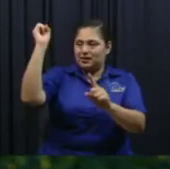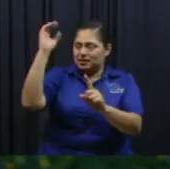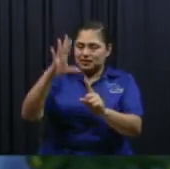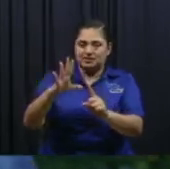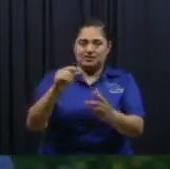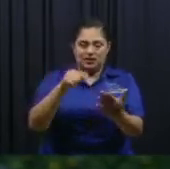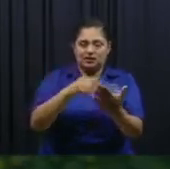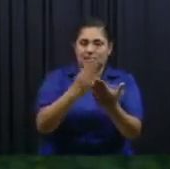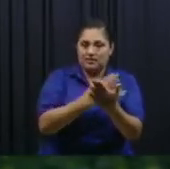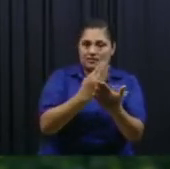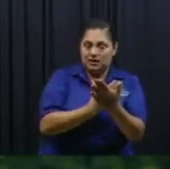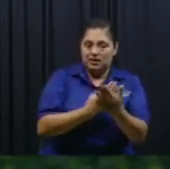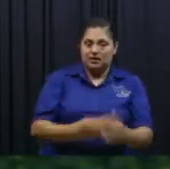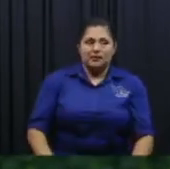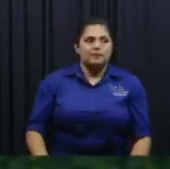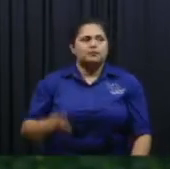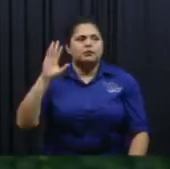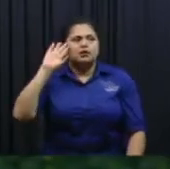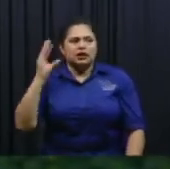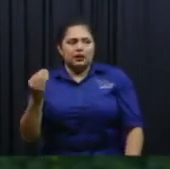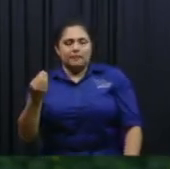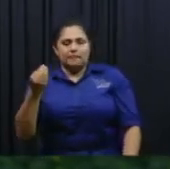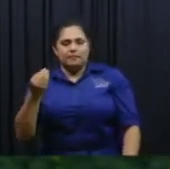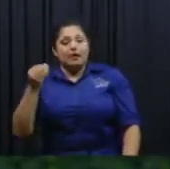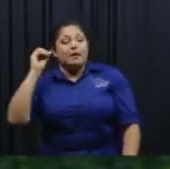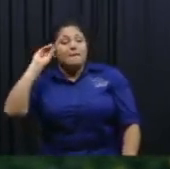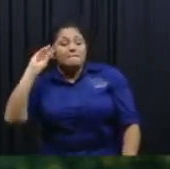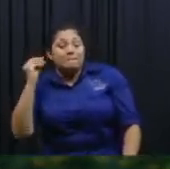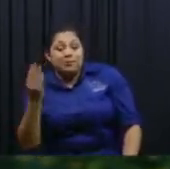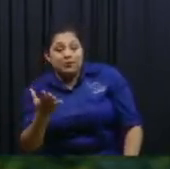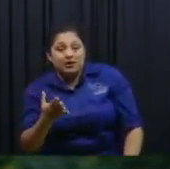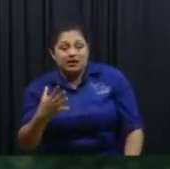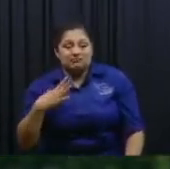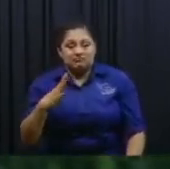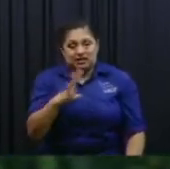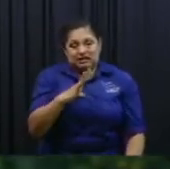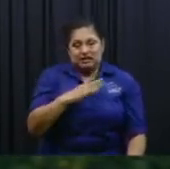Por qué razón porque entonces hay cierto grado de hipocresía